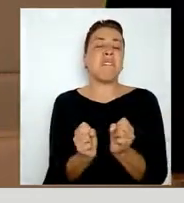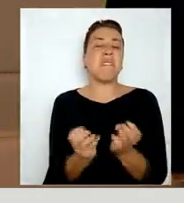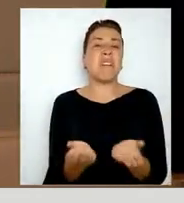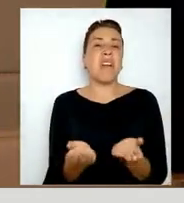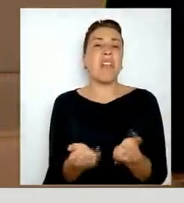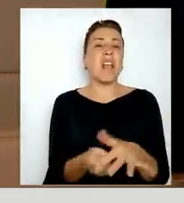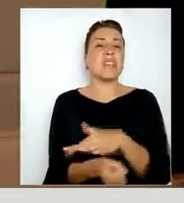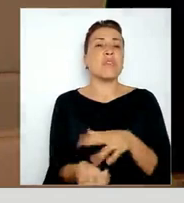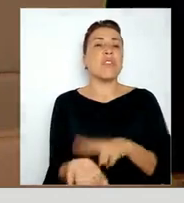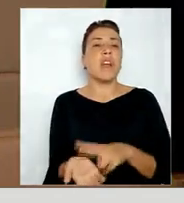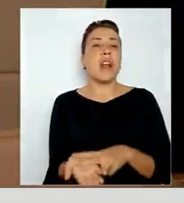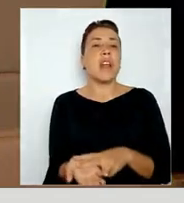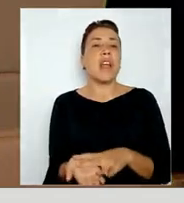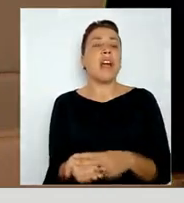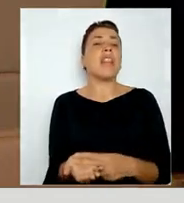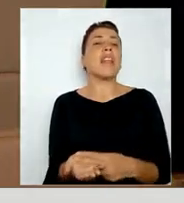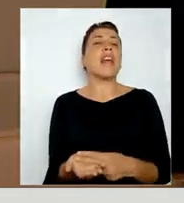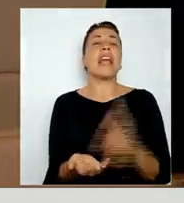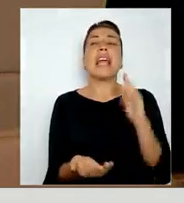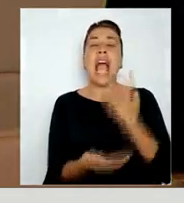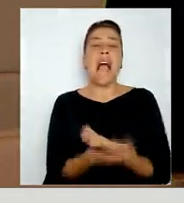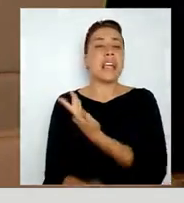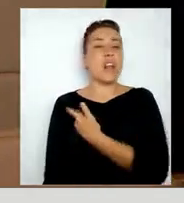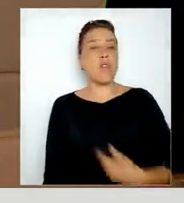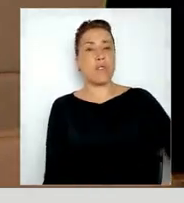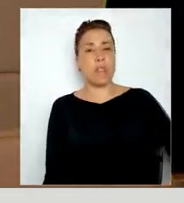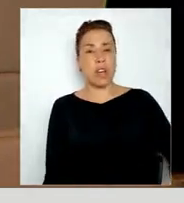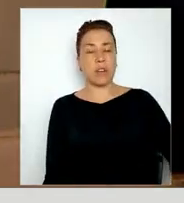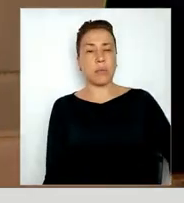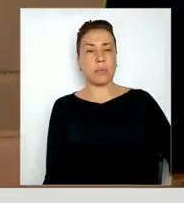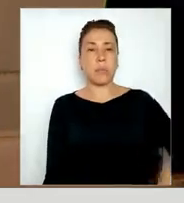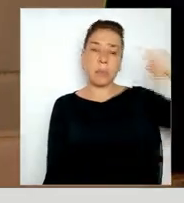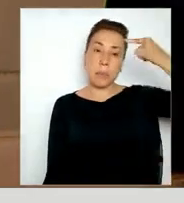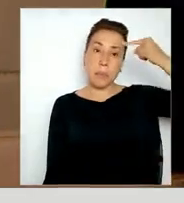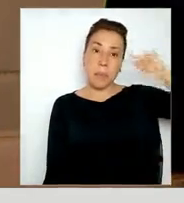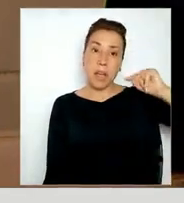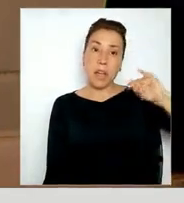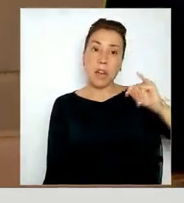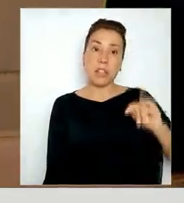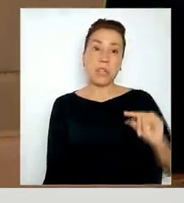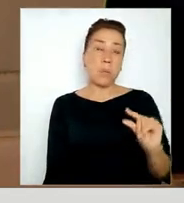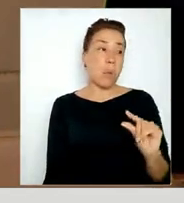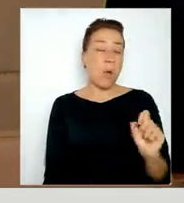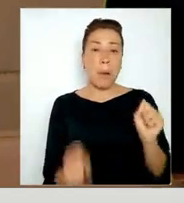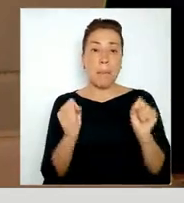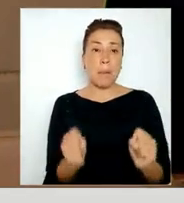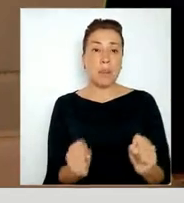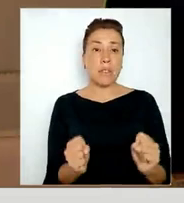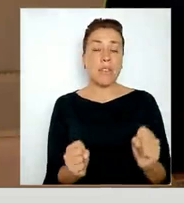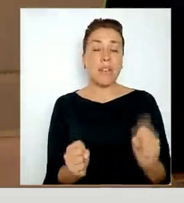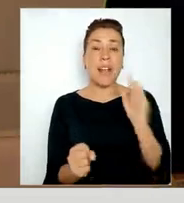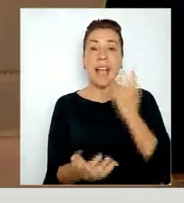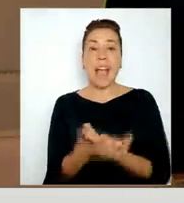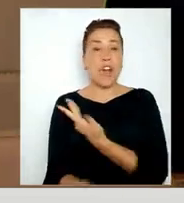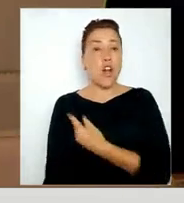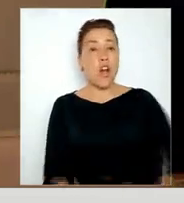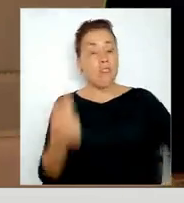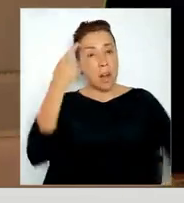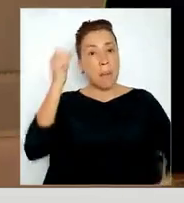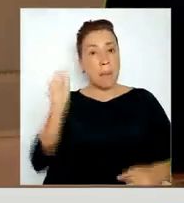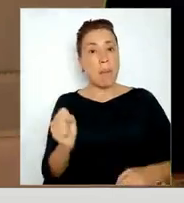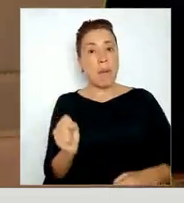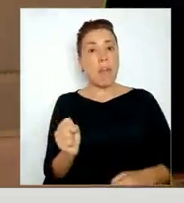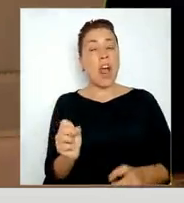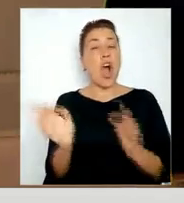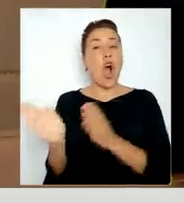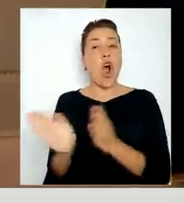del ejecutivo pero la verdad es que si son tan pocas las posibilidades del ejecutivo para poder ordenar nuestra casa sacando